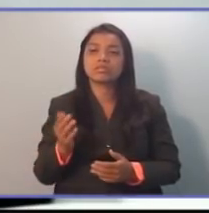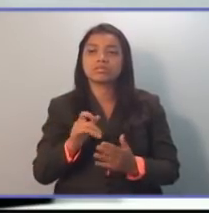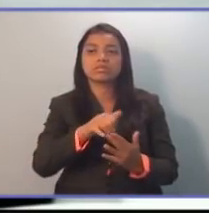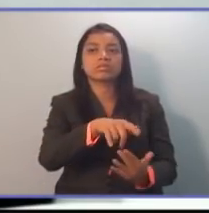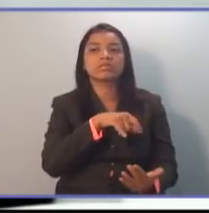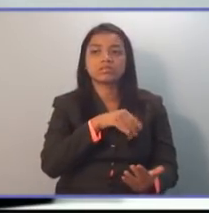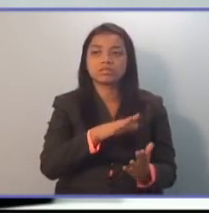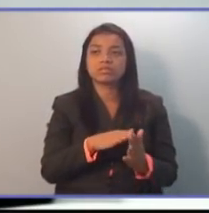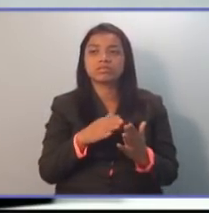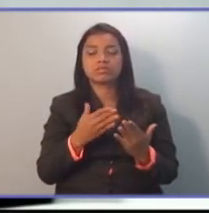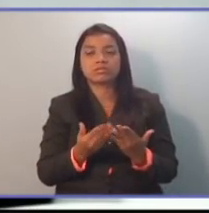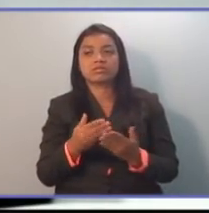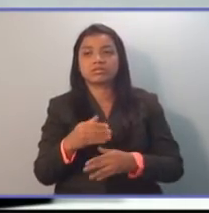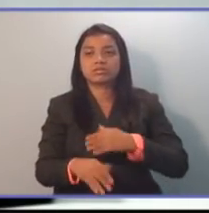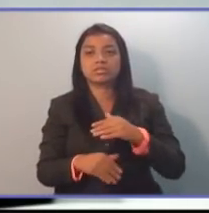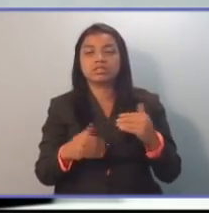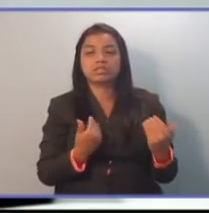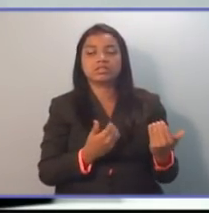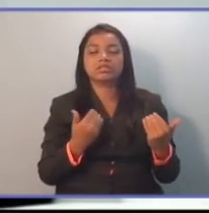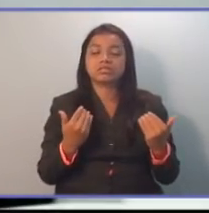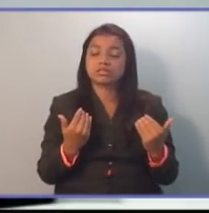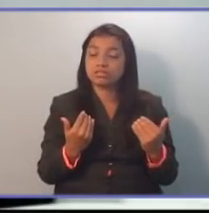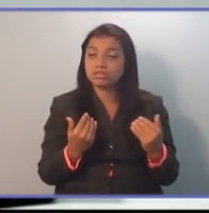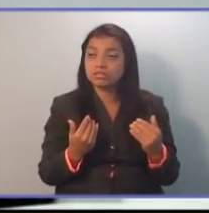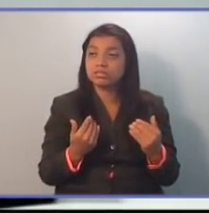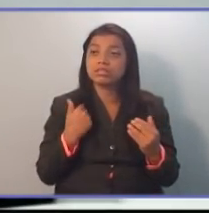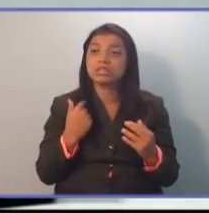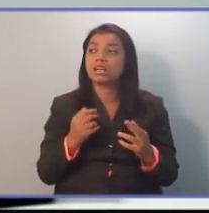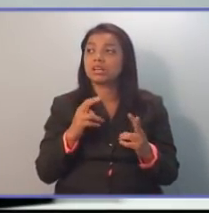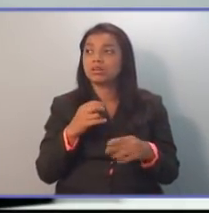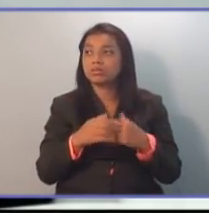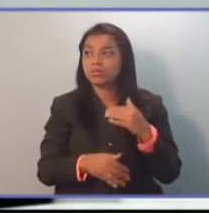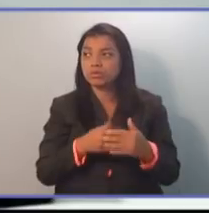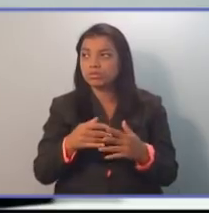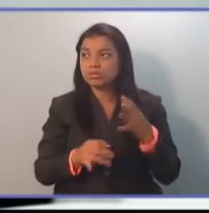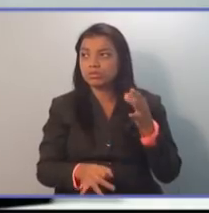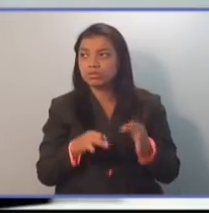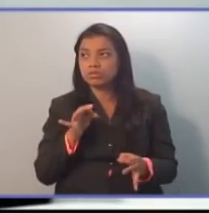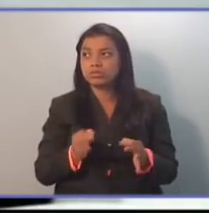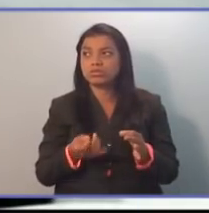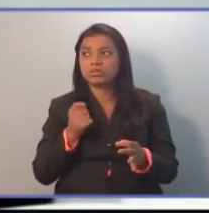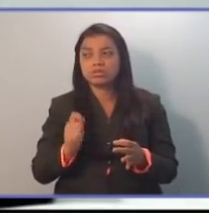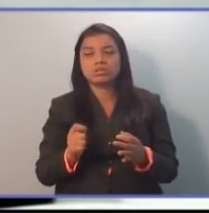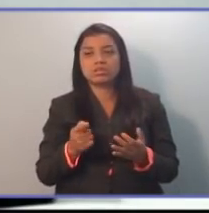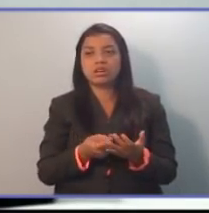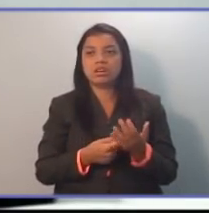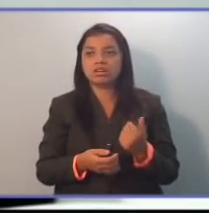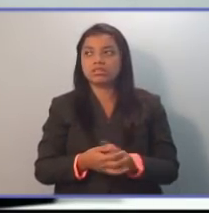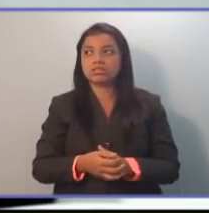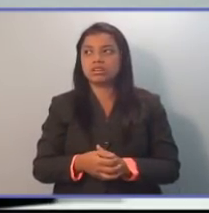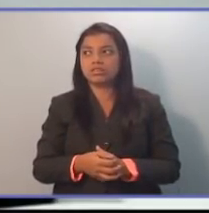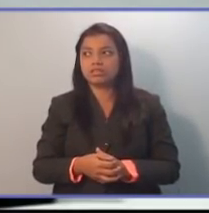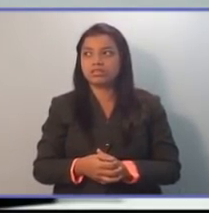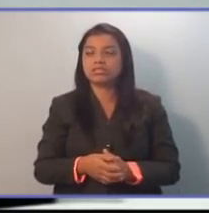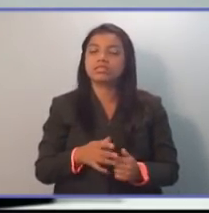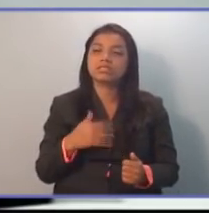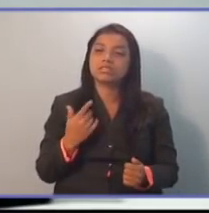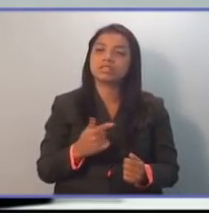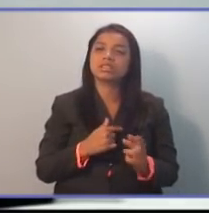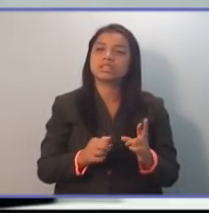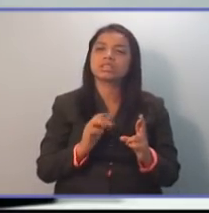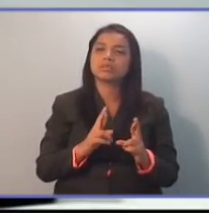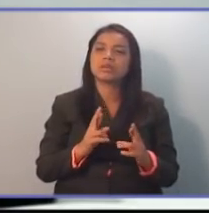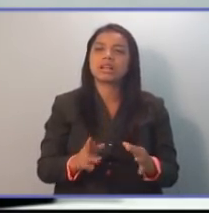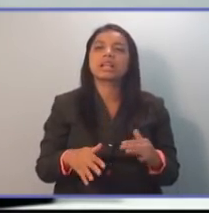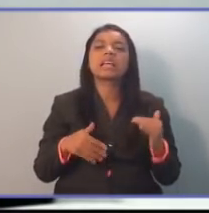expedientes esperando ser resueltos. Hay una mora judicial, hay tiempo de espera. Entonces, ¿qué